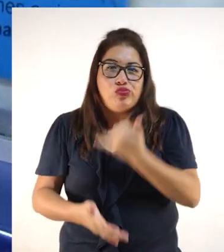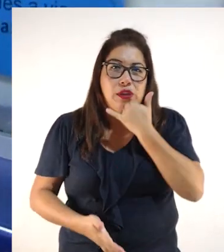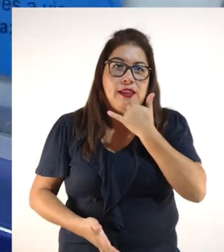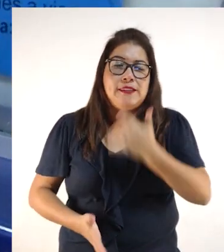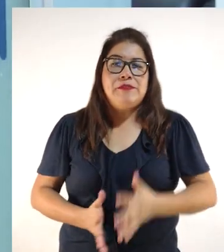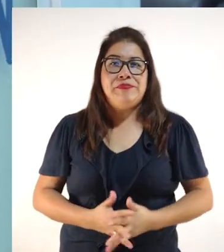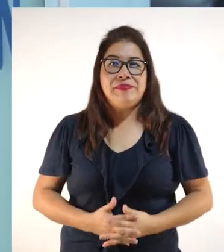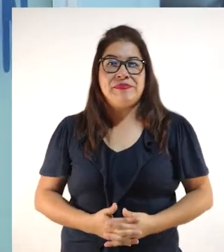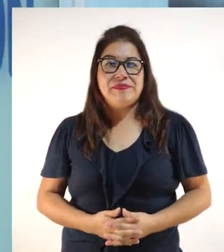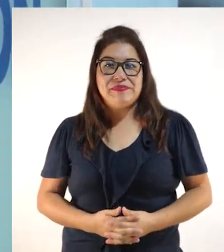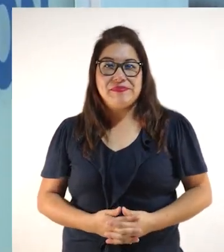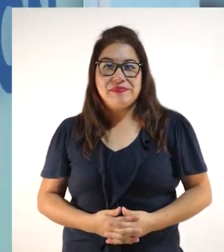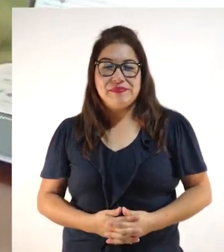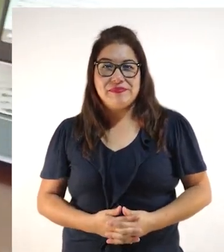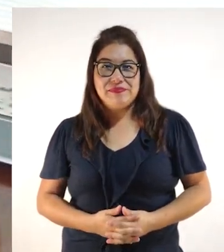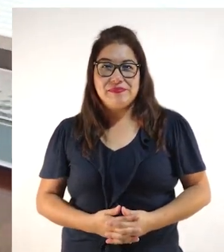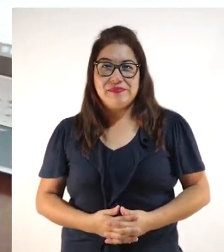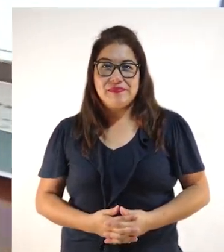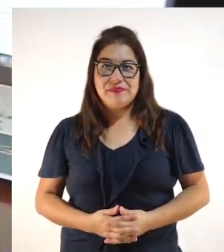uso.